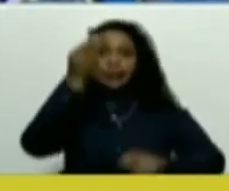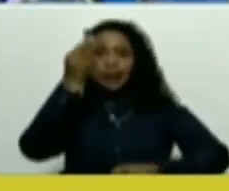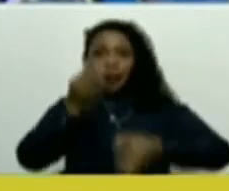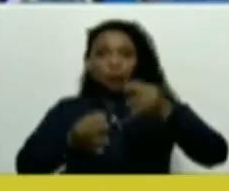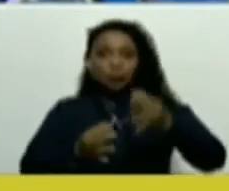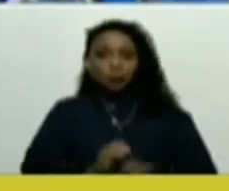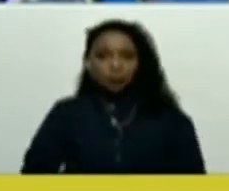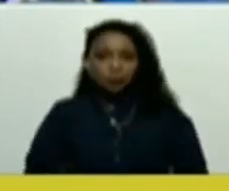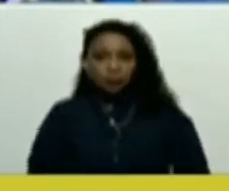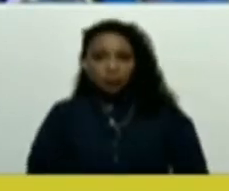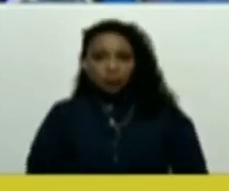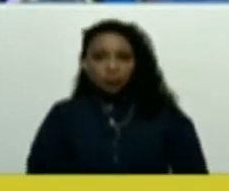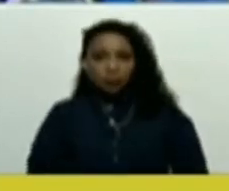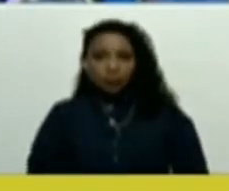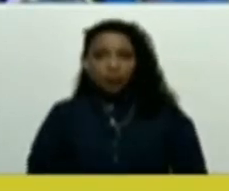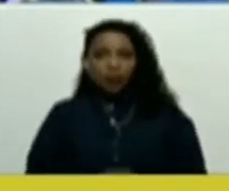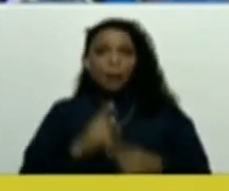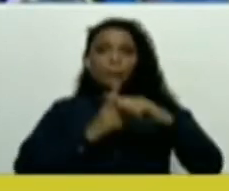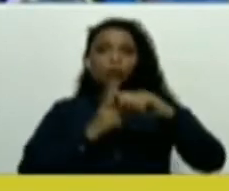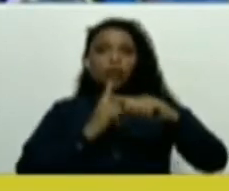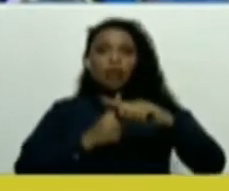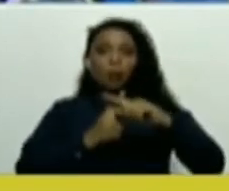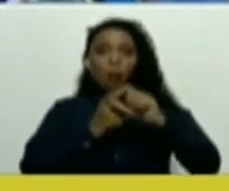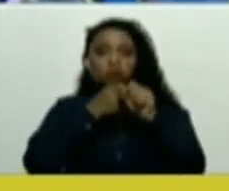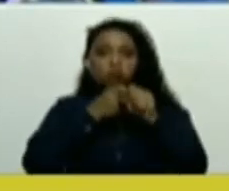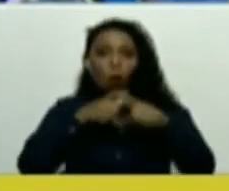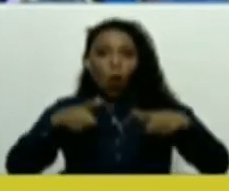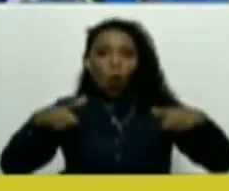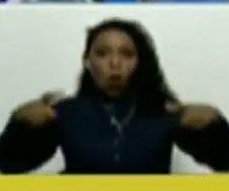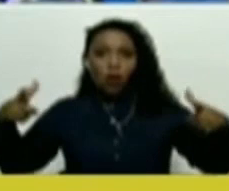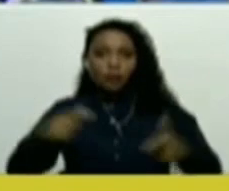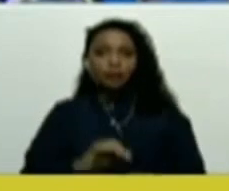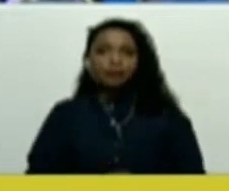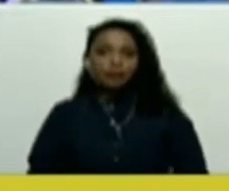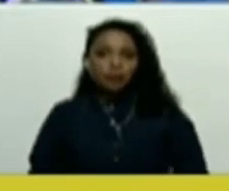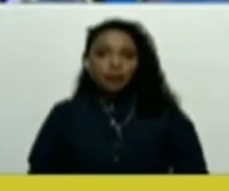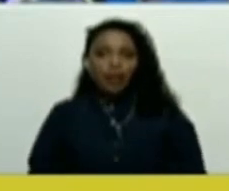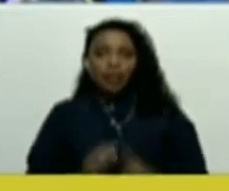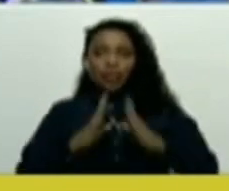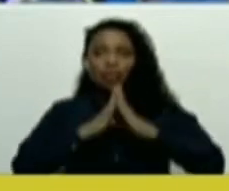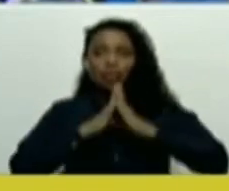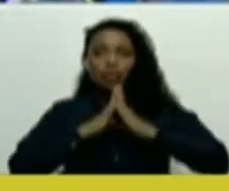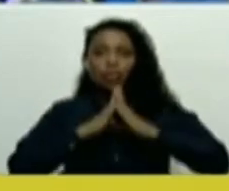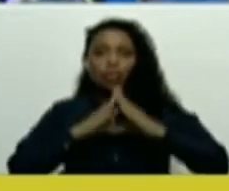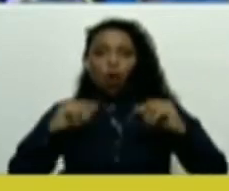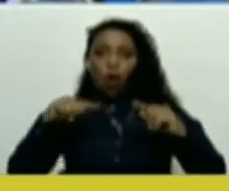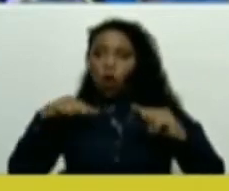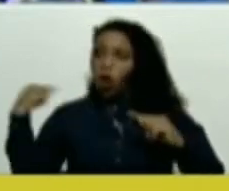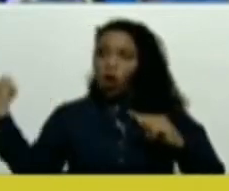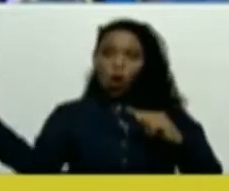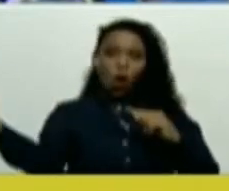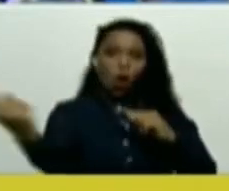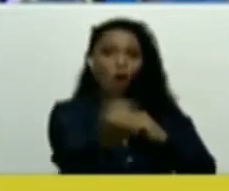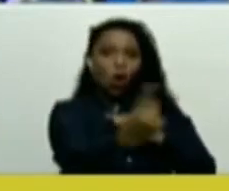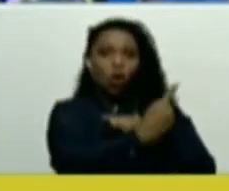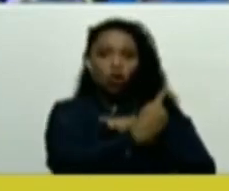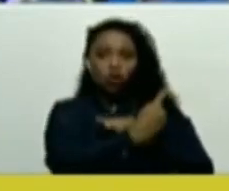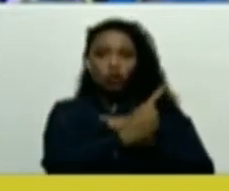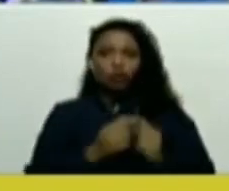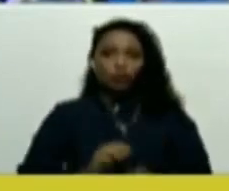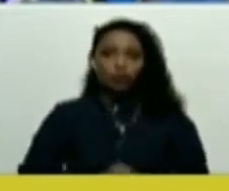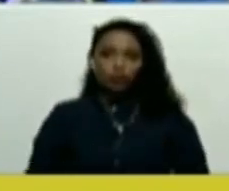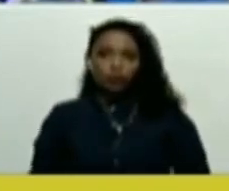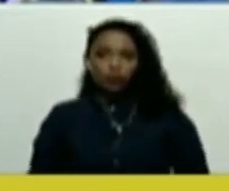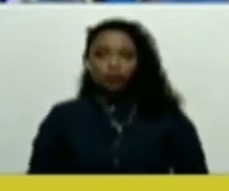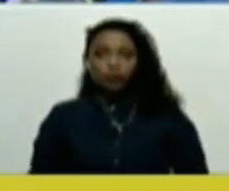justicia, for prosperity, por la prosperidad, for all, de todos nosotros, in